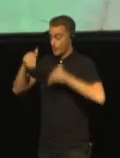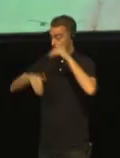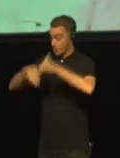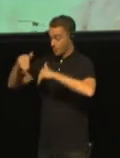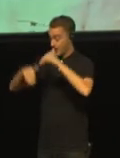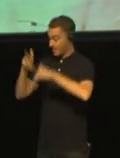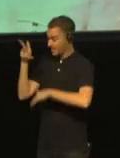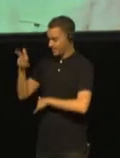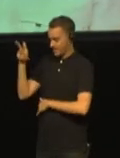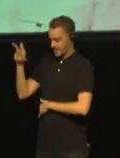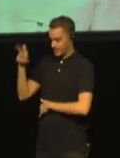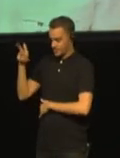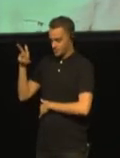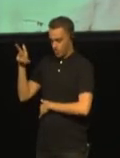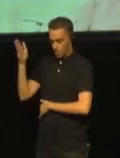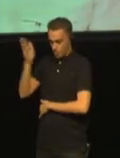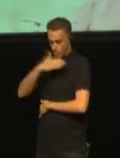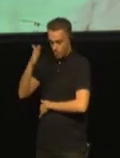votar.